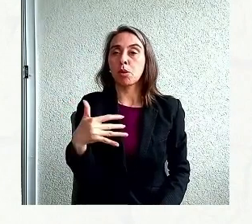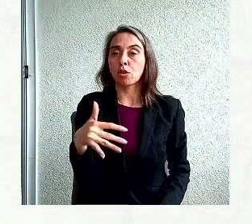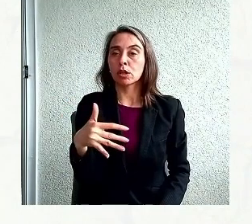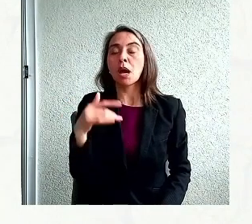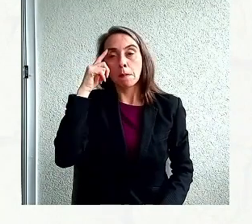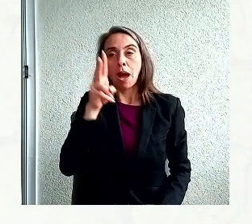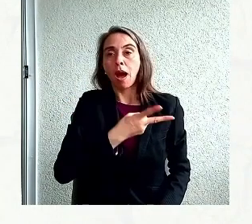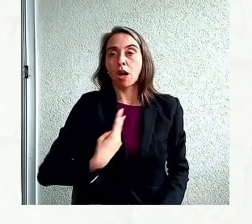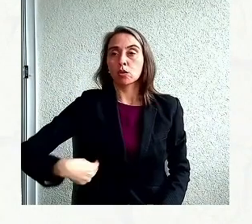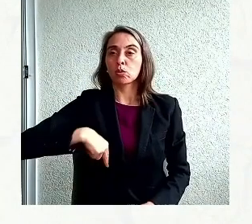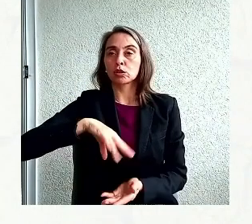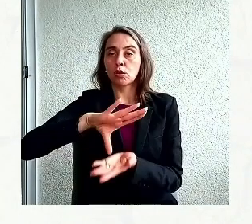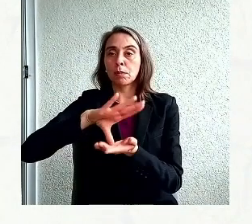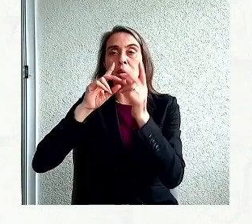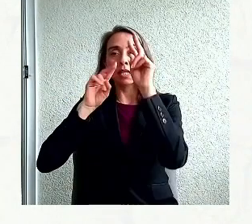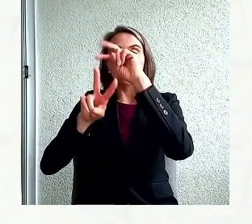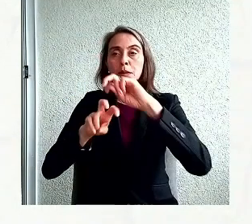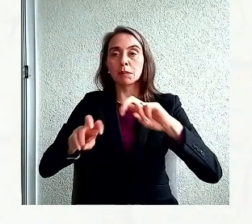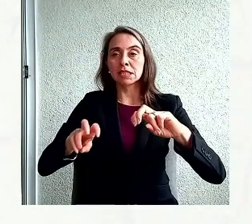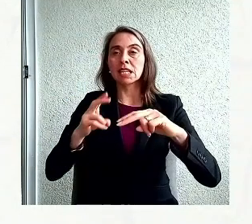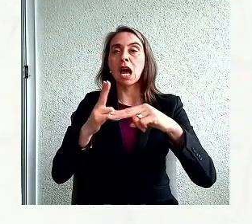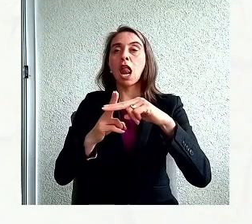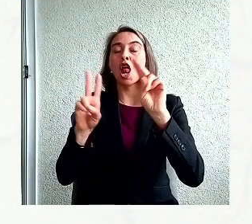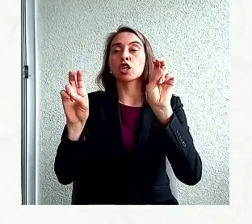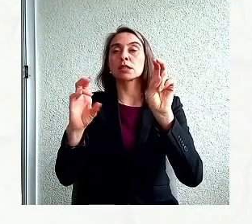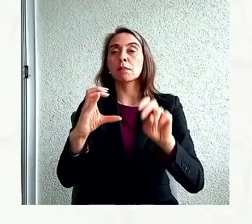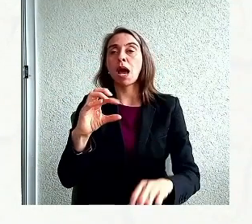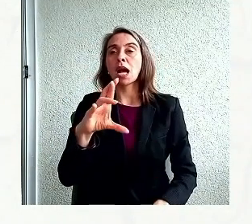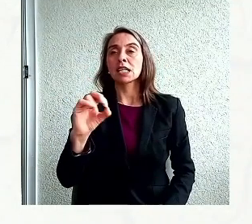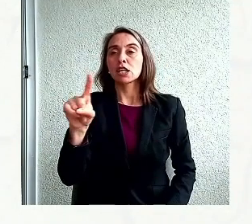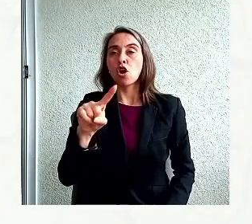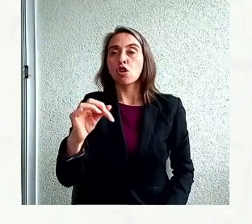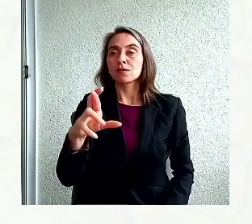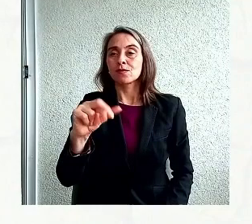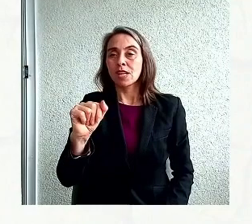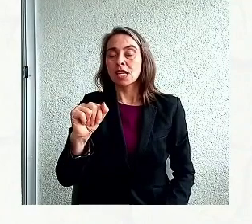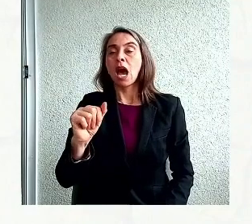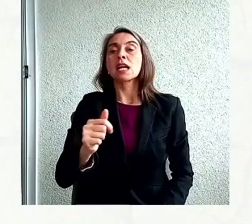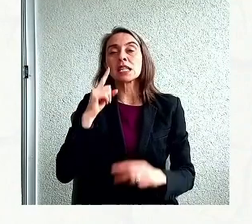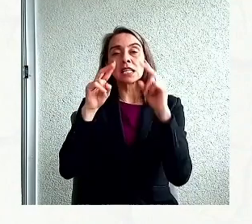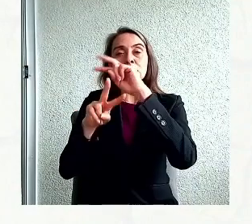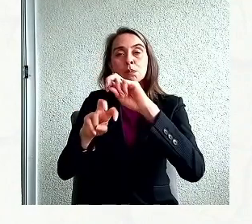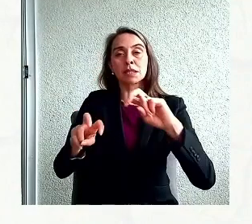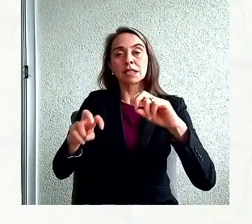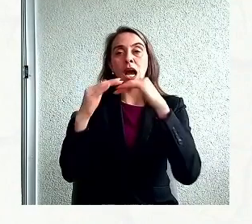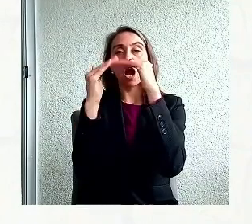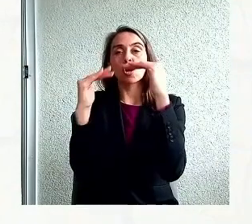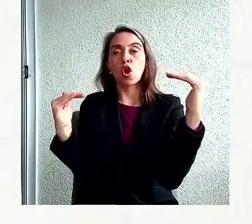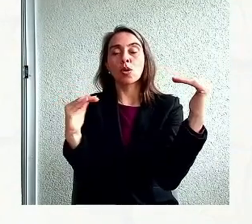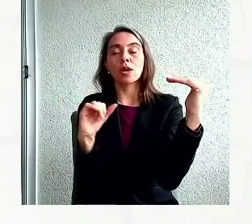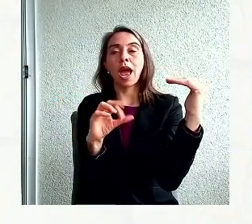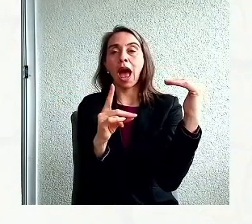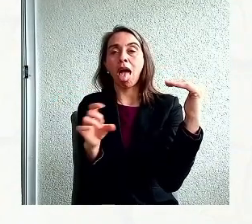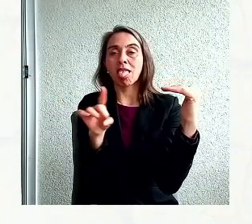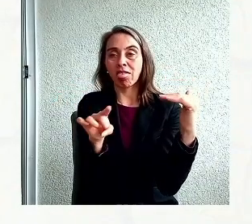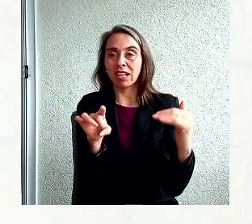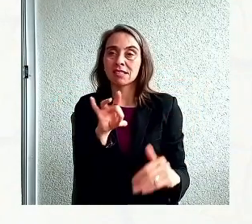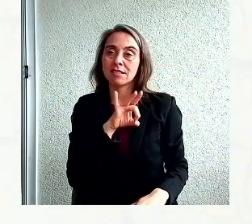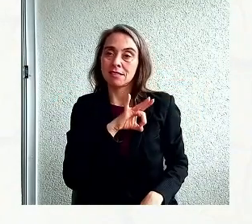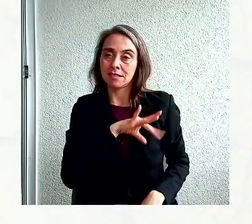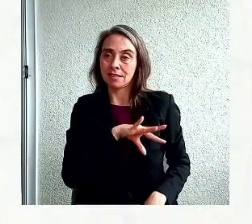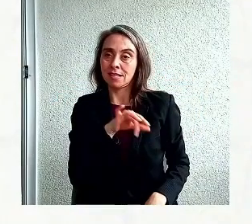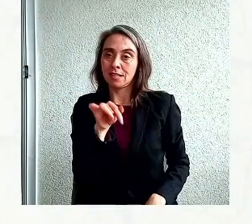nacional, aquí no me pasó la diapositiva, ahí. En el contexto nacional, Chile tiene 24.000 cuerpos de hielo que